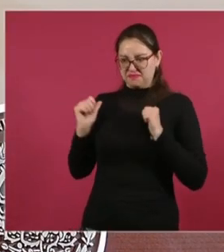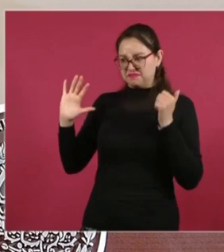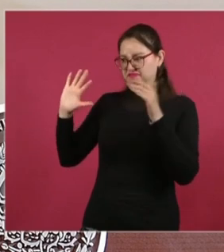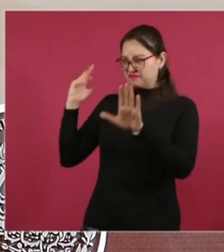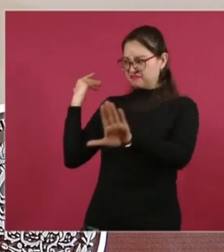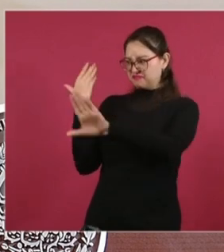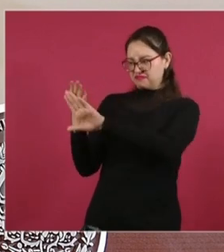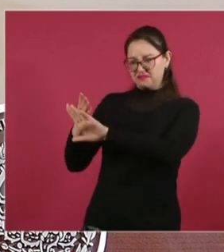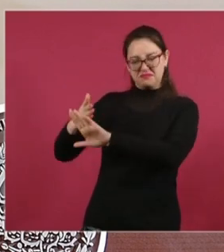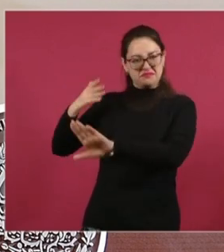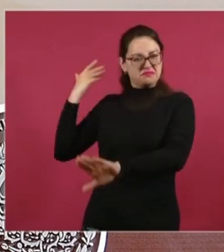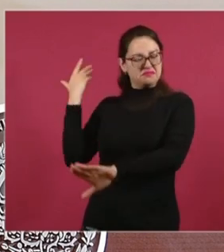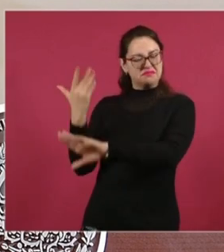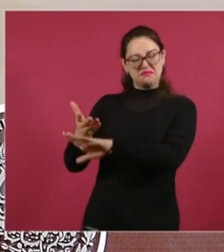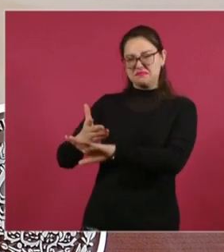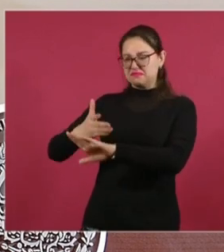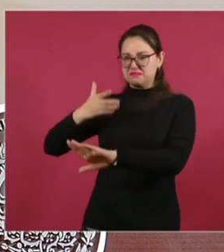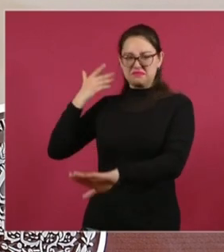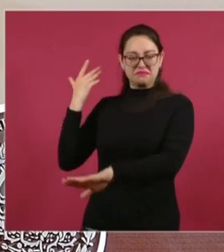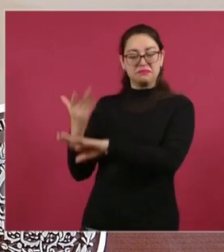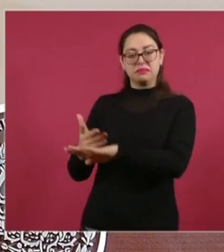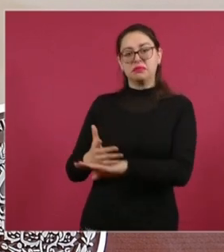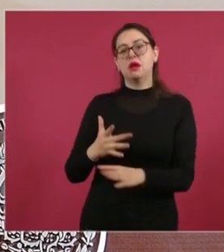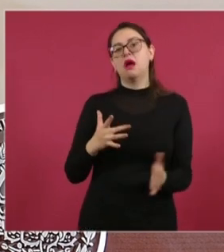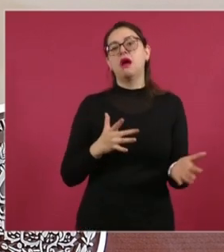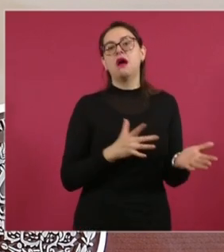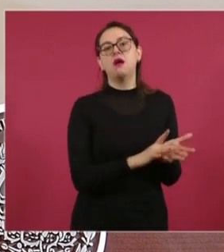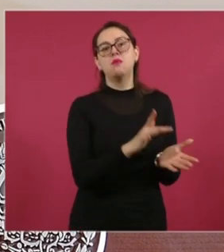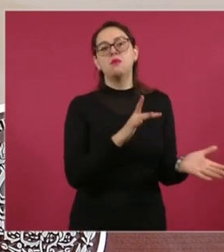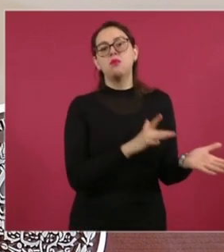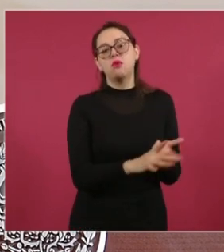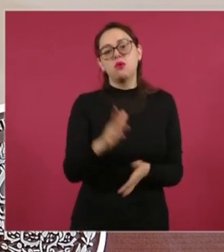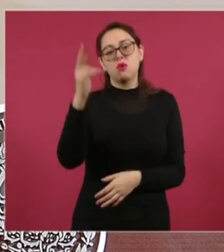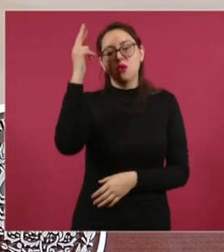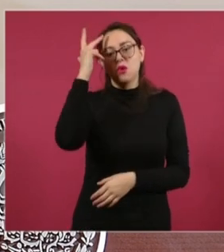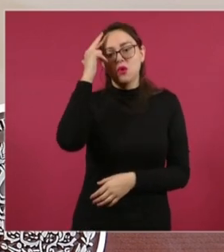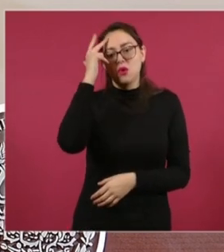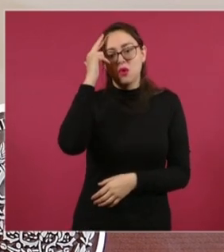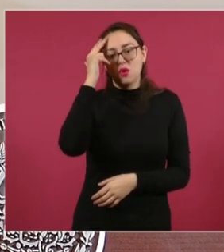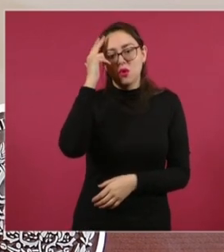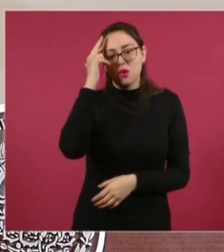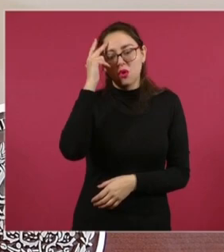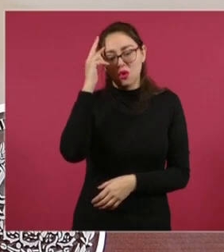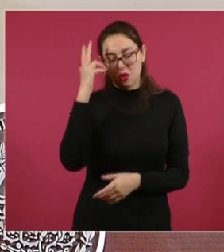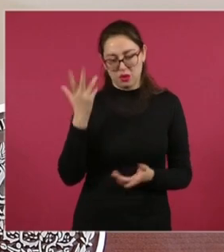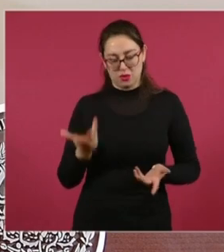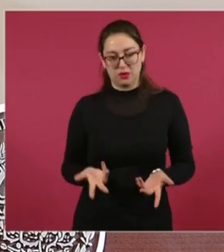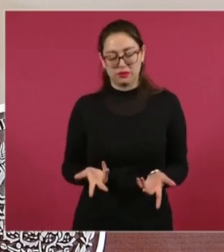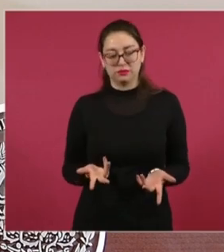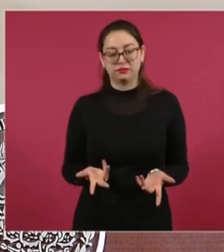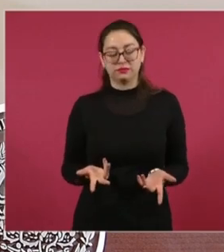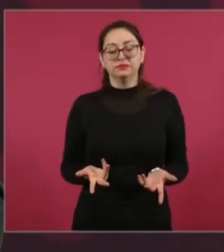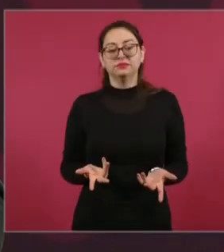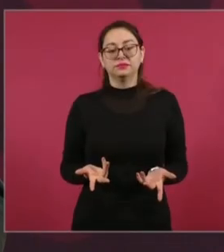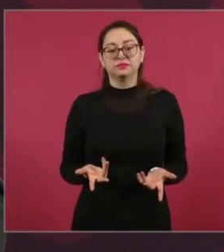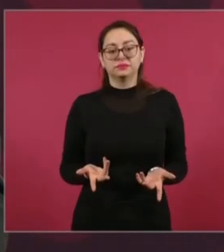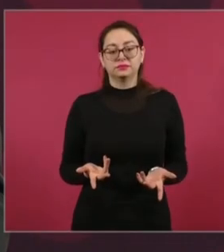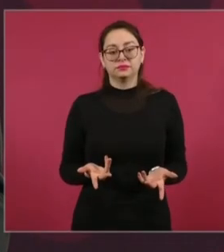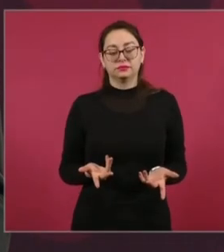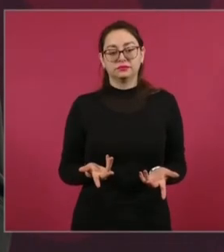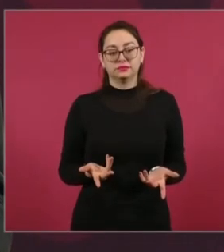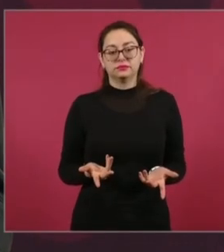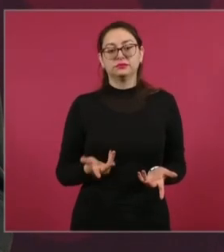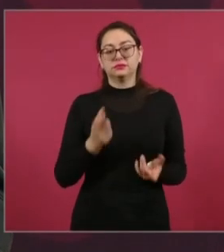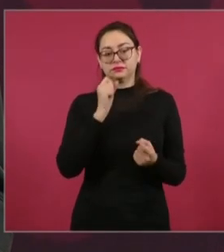en contra y financiada,